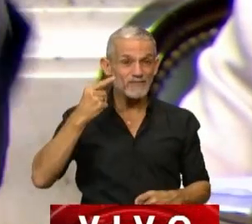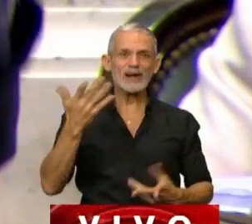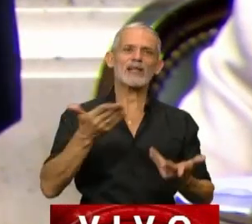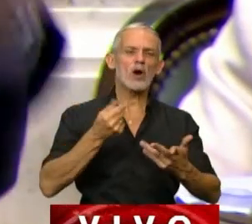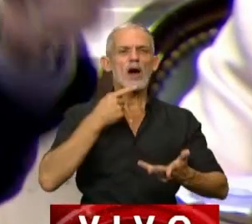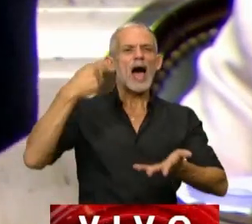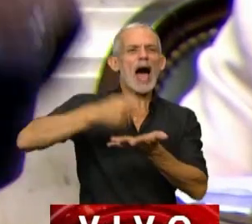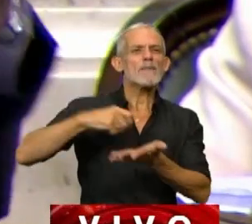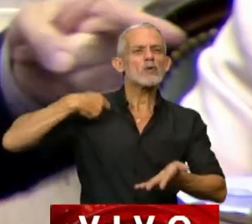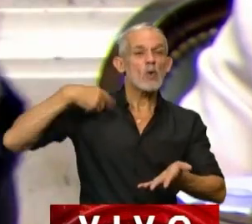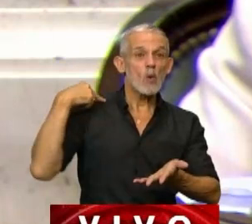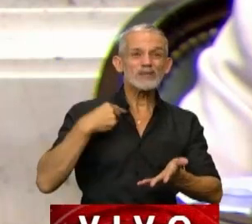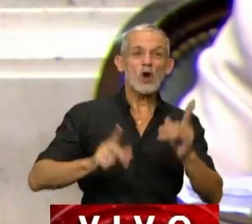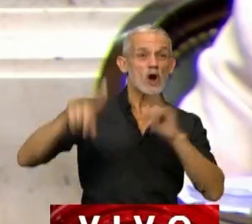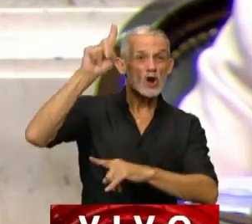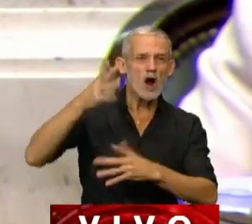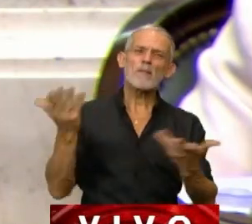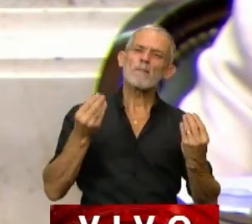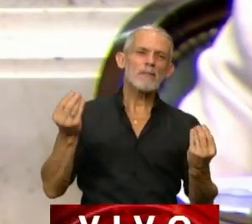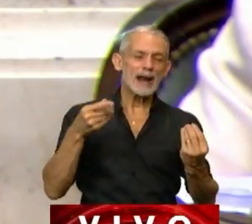los aportes patronales en el norte grande